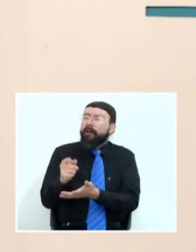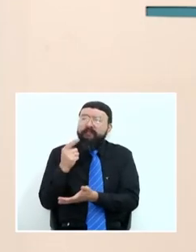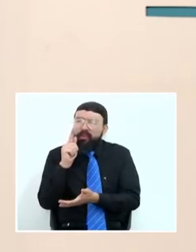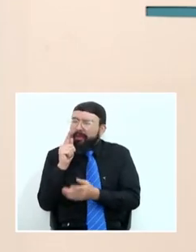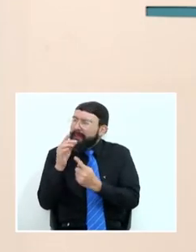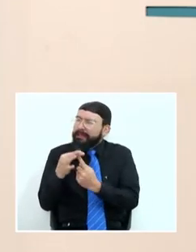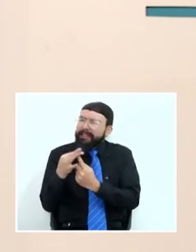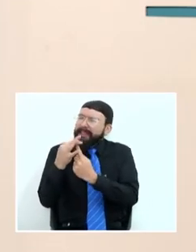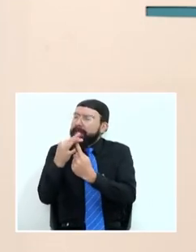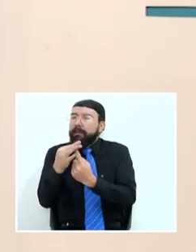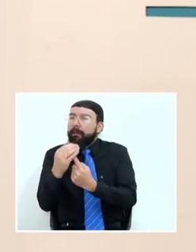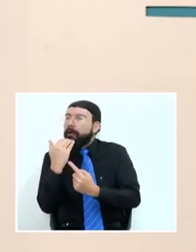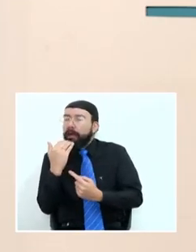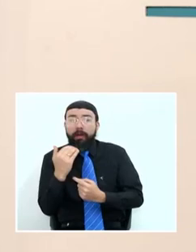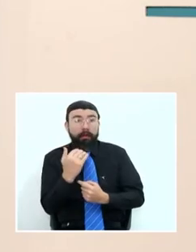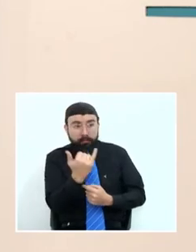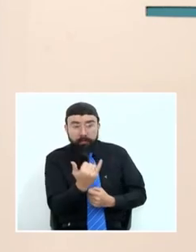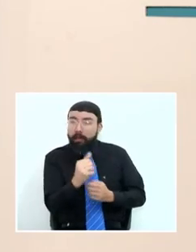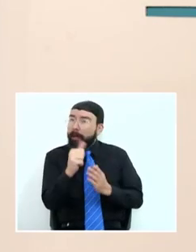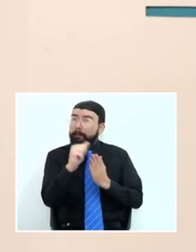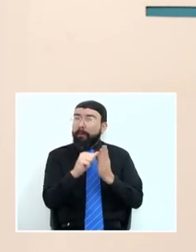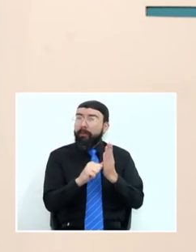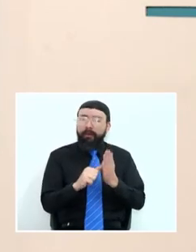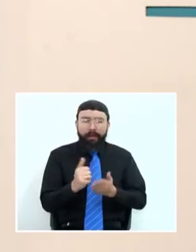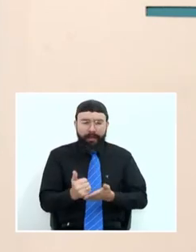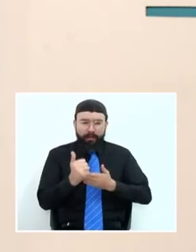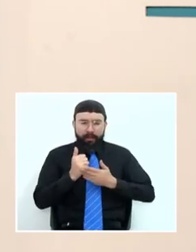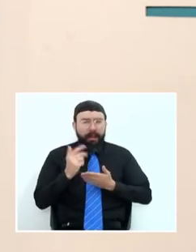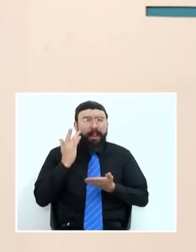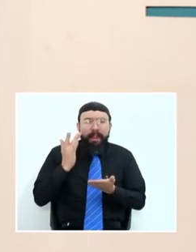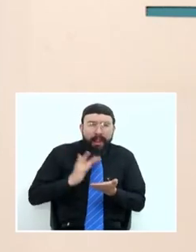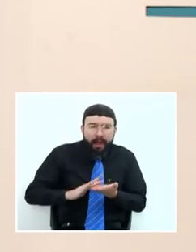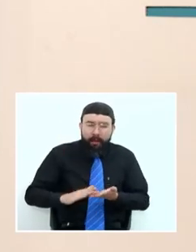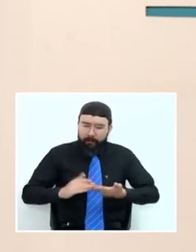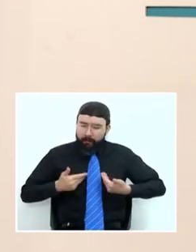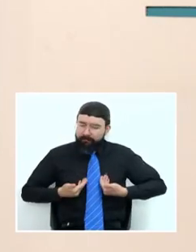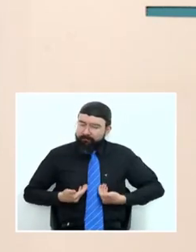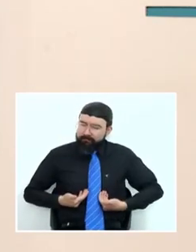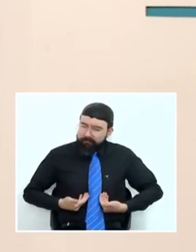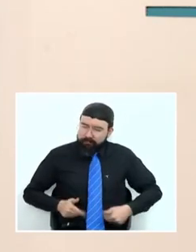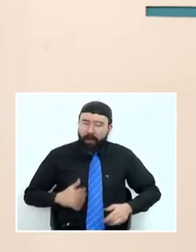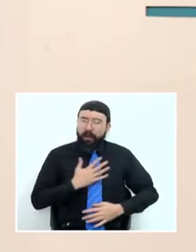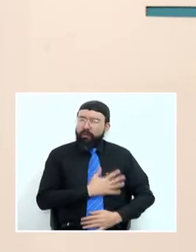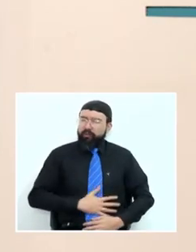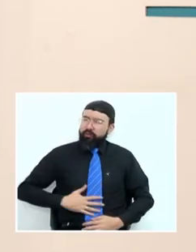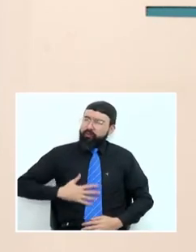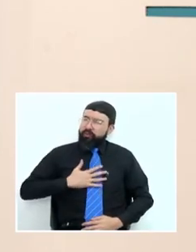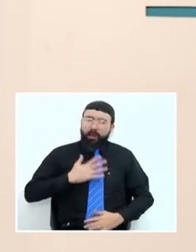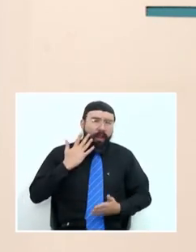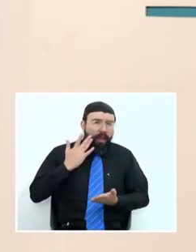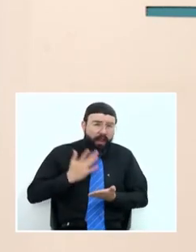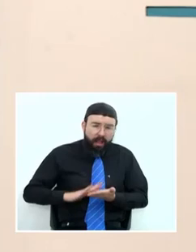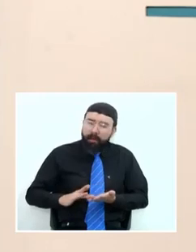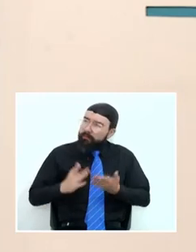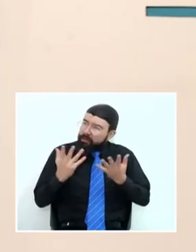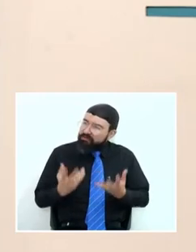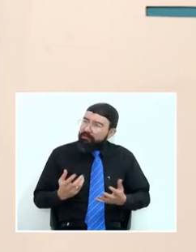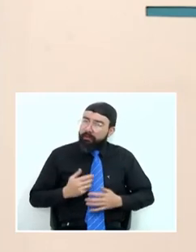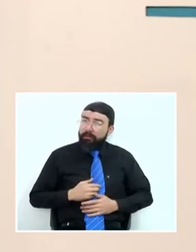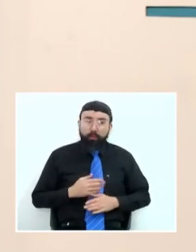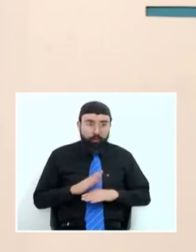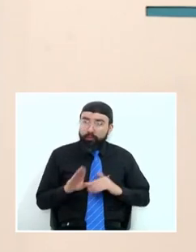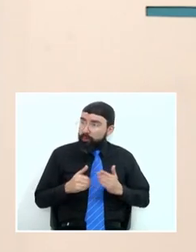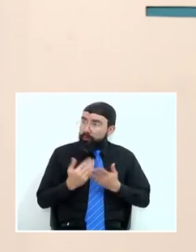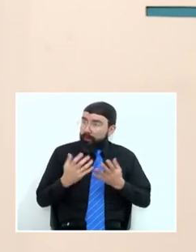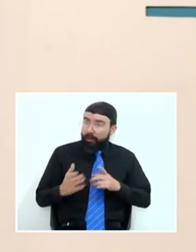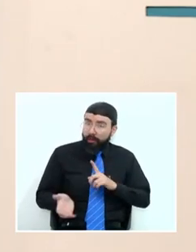por ejemplo, para uno hacer un programa de desintoxicación? Porque todos queremos buscar los efectos terapéuticos